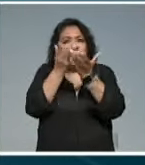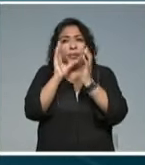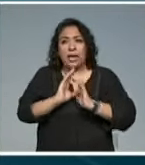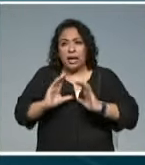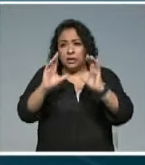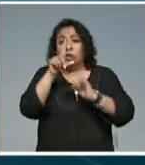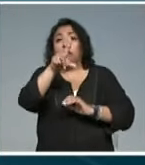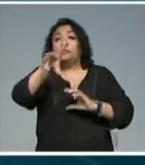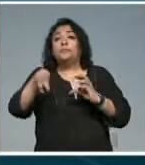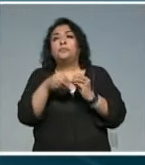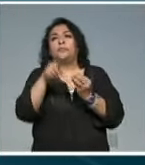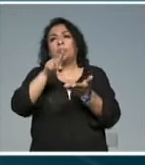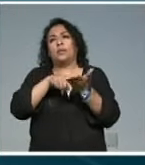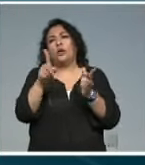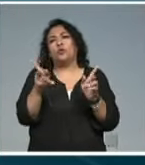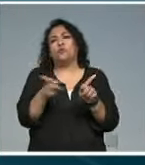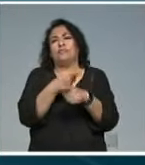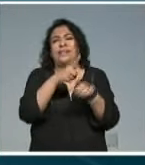Incorpora instrumentos